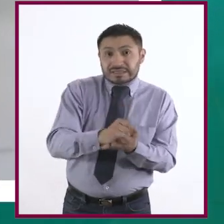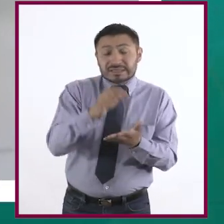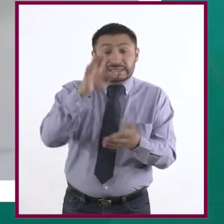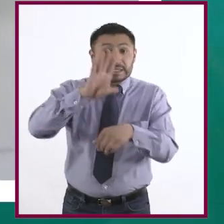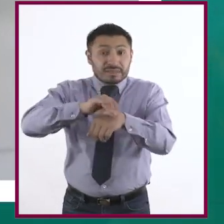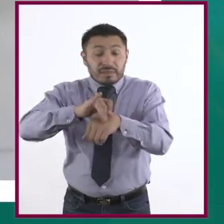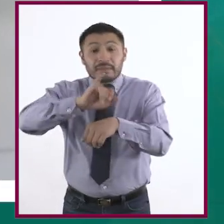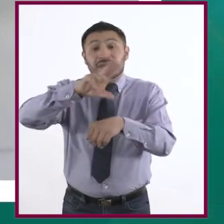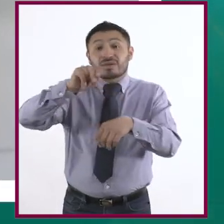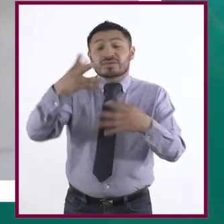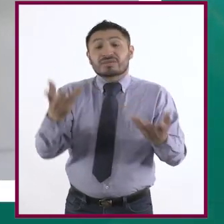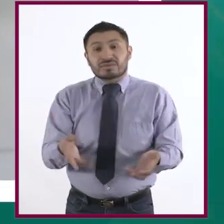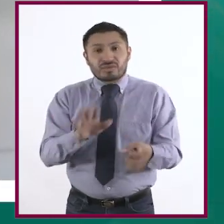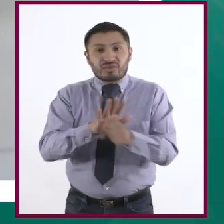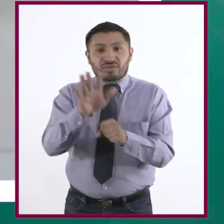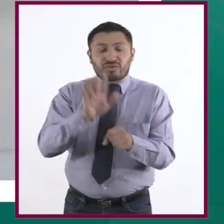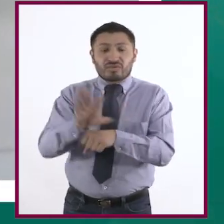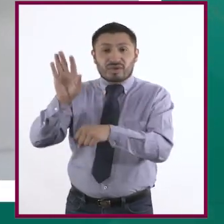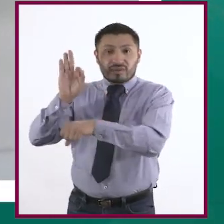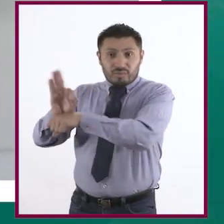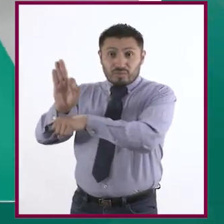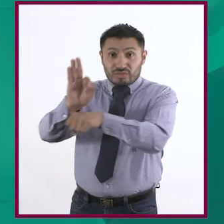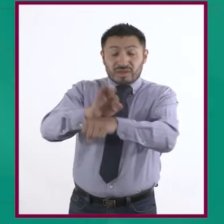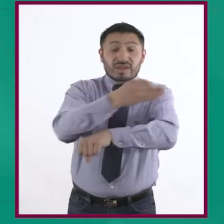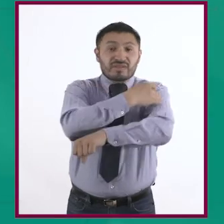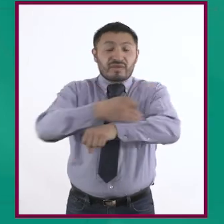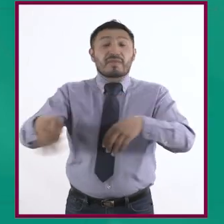brindar a estas familias?